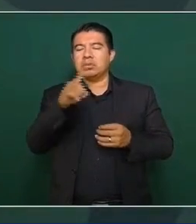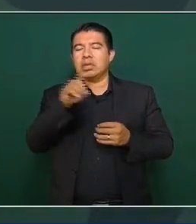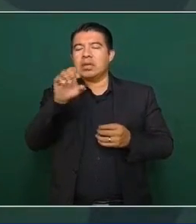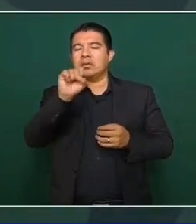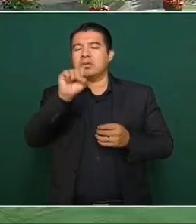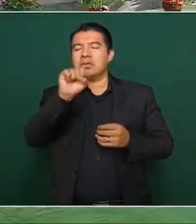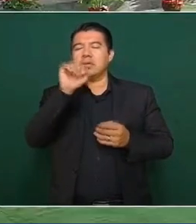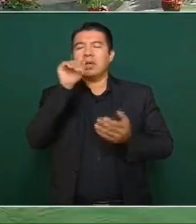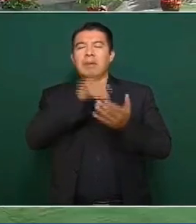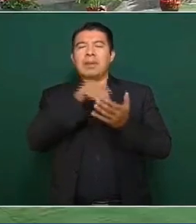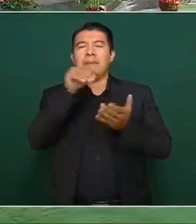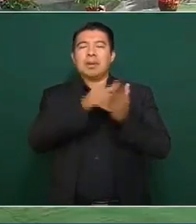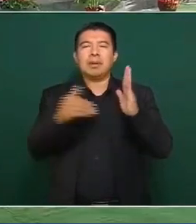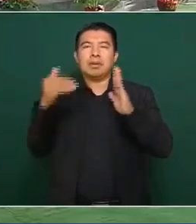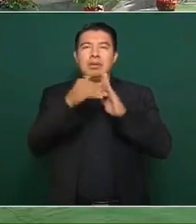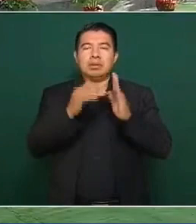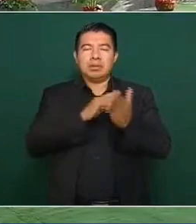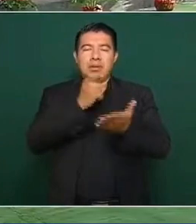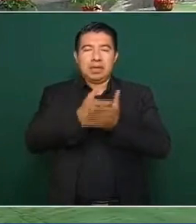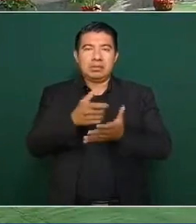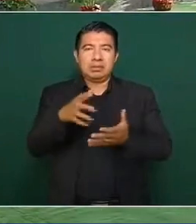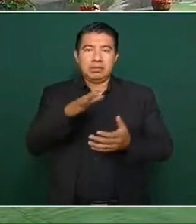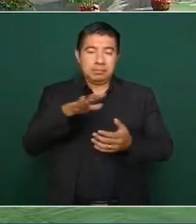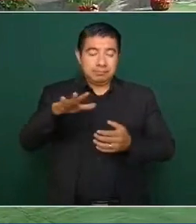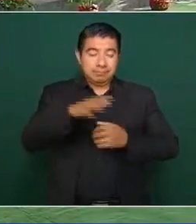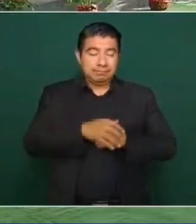160,000 millones de pesos.